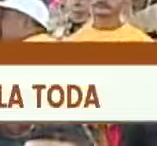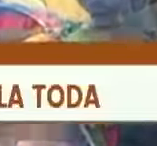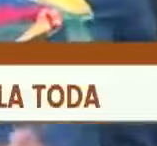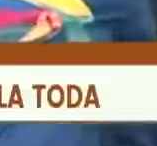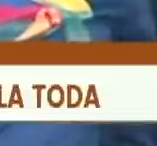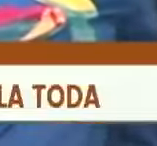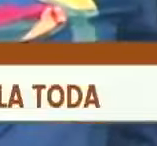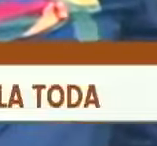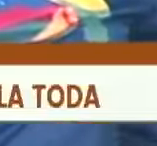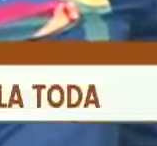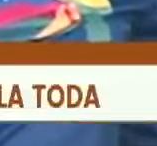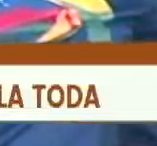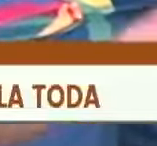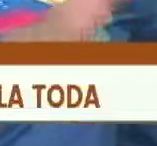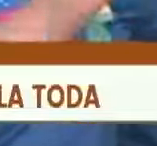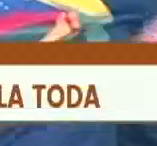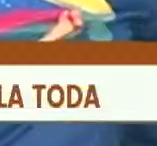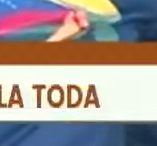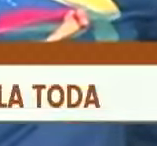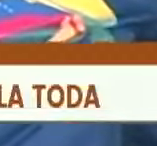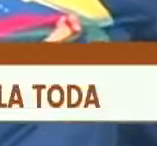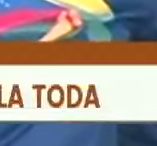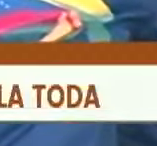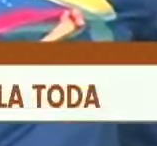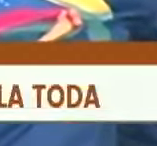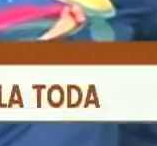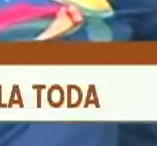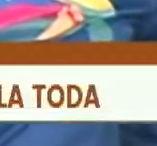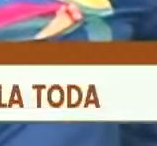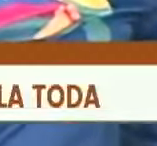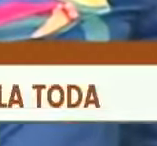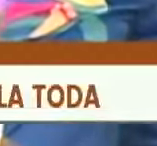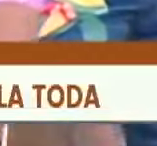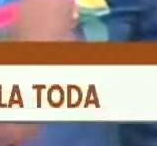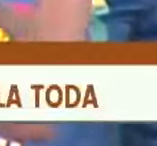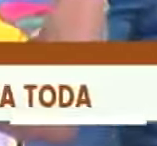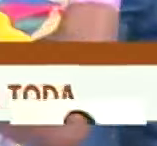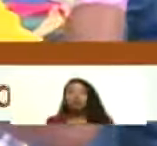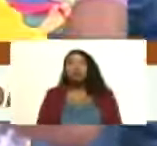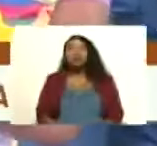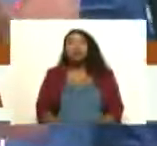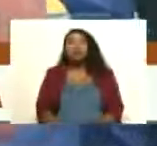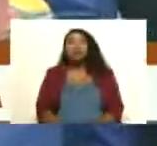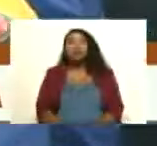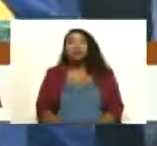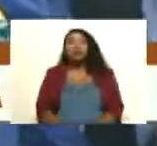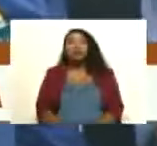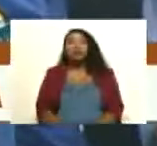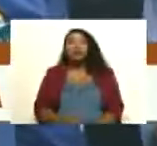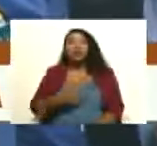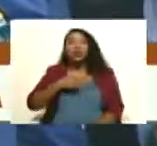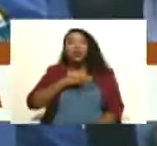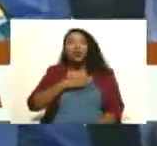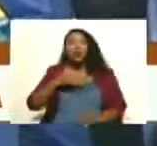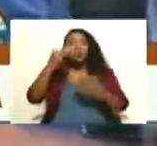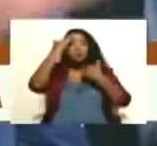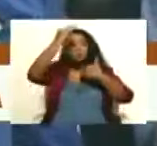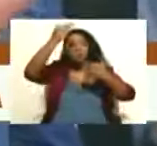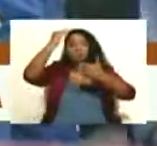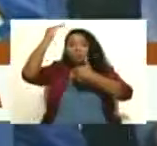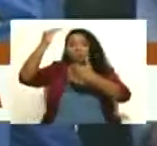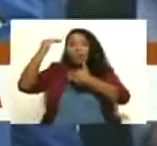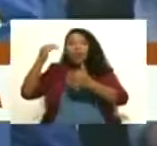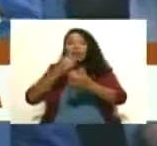Y también vamos a darles nuestro saludo de corazón, de paz, de amor,